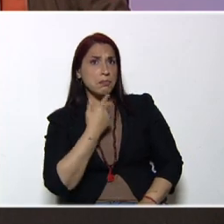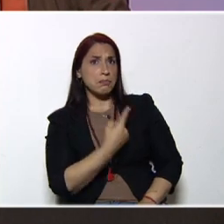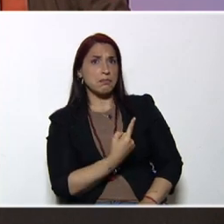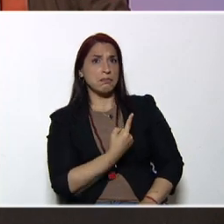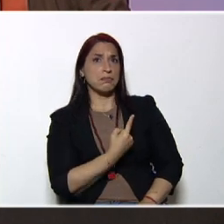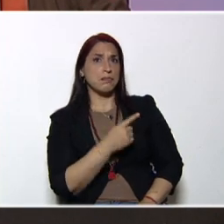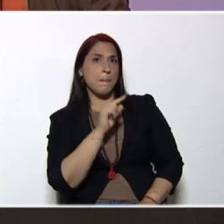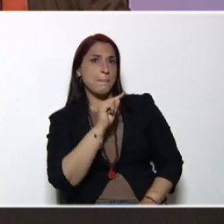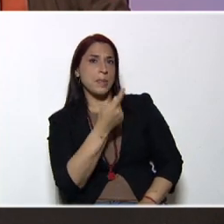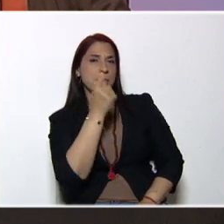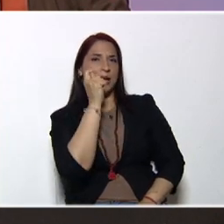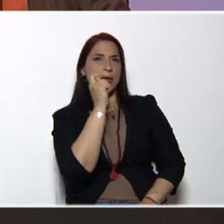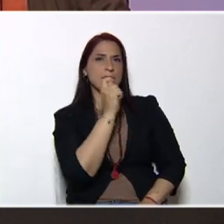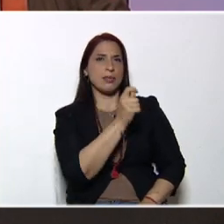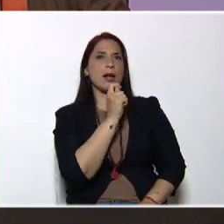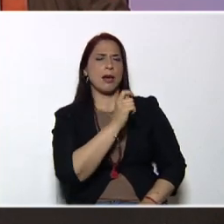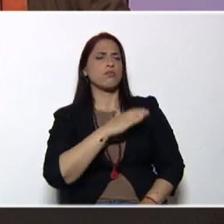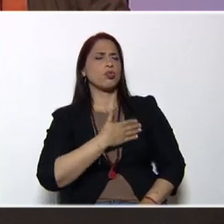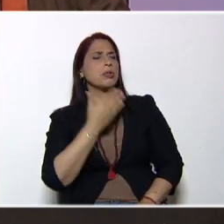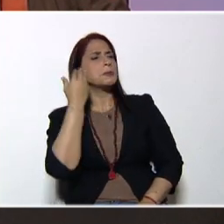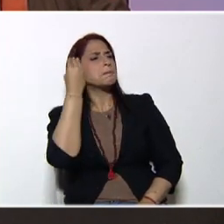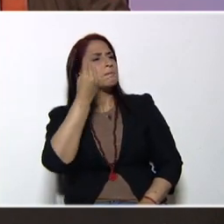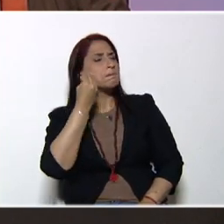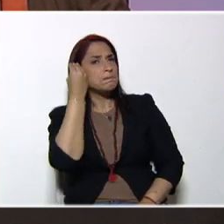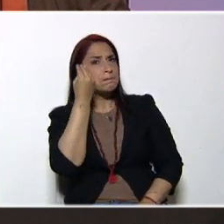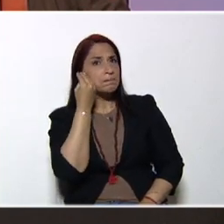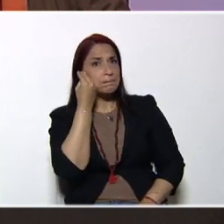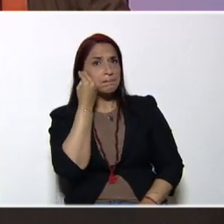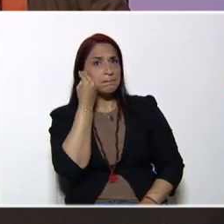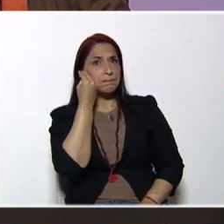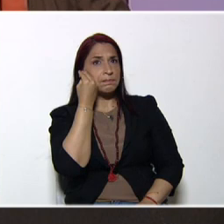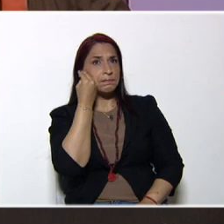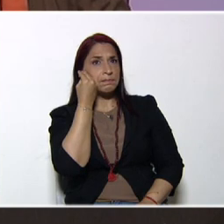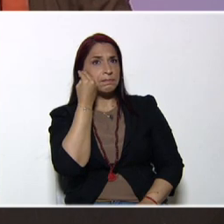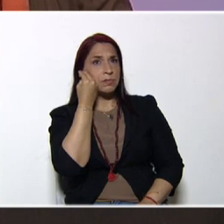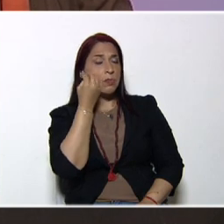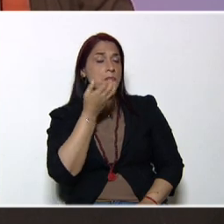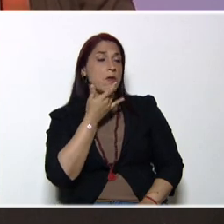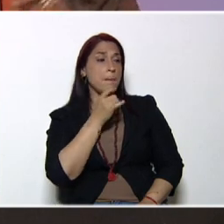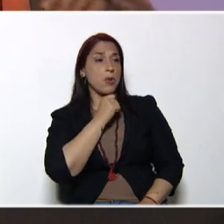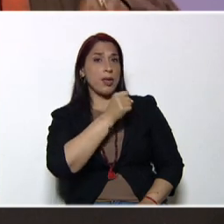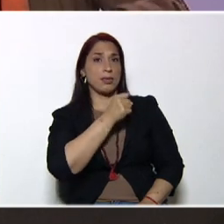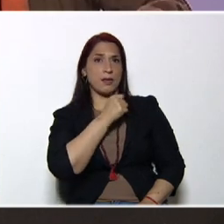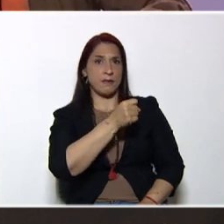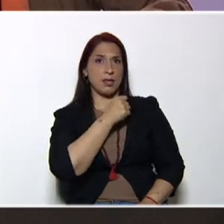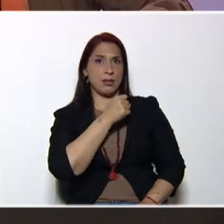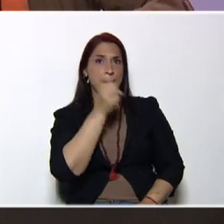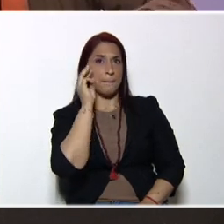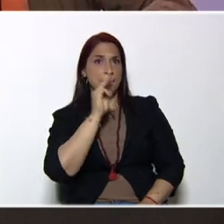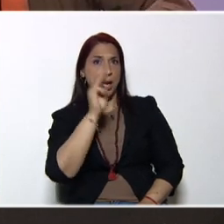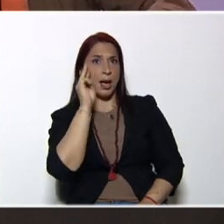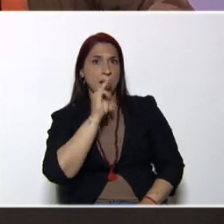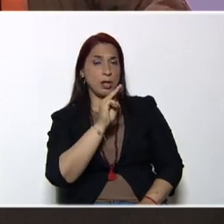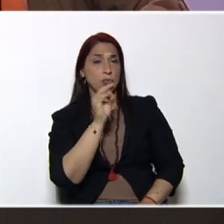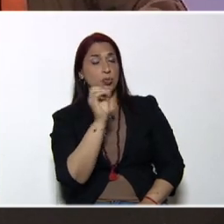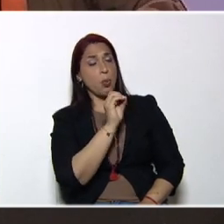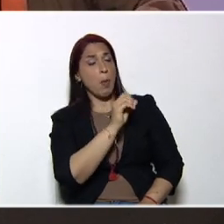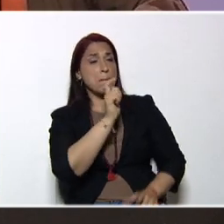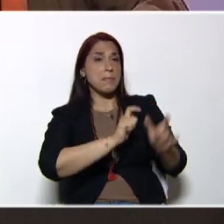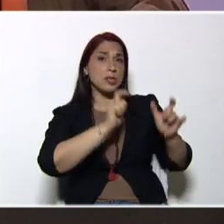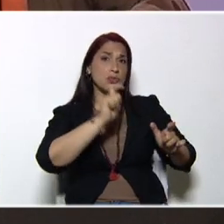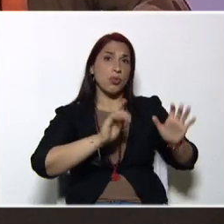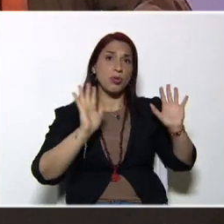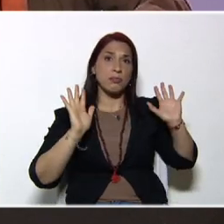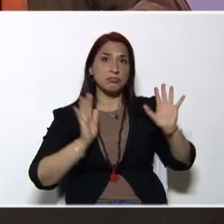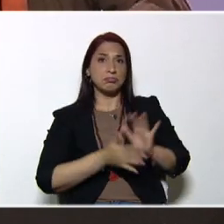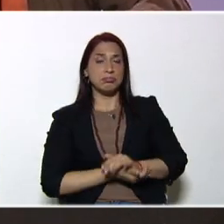nuestra primera tarea pudiese ser las entrevistas a aquellos maestros pueblos o aquellas personas